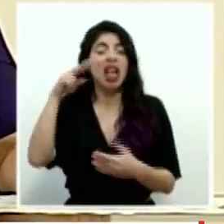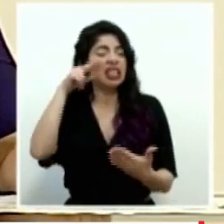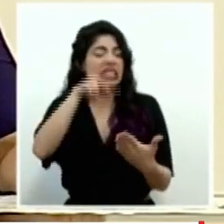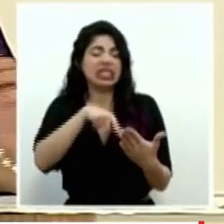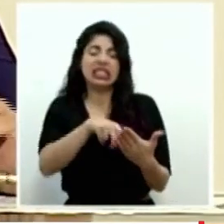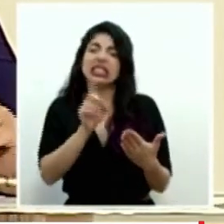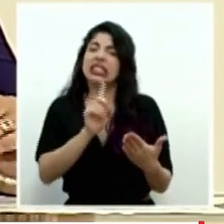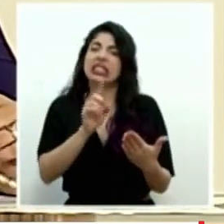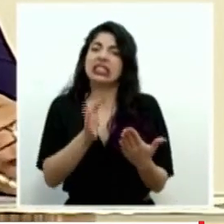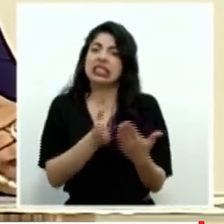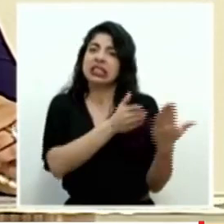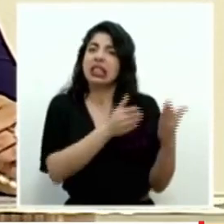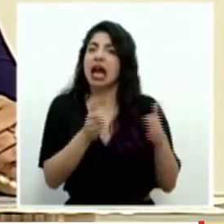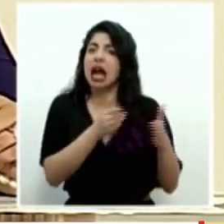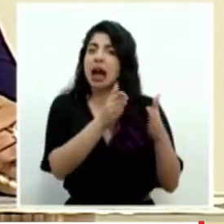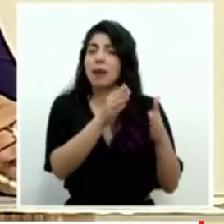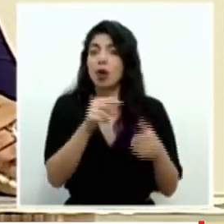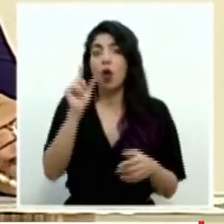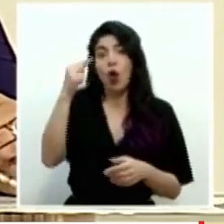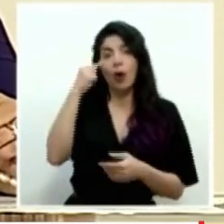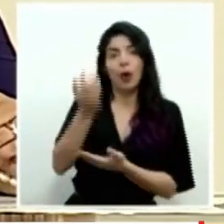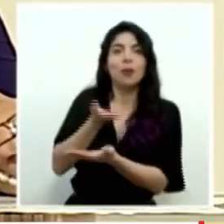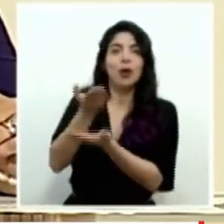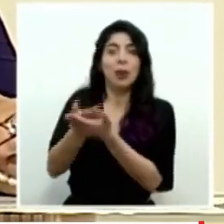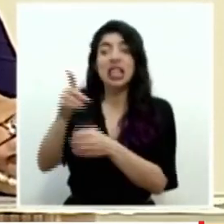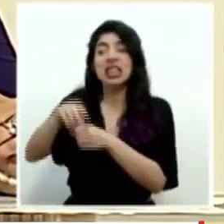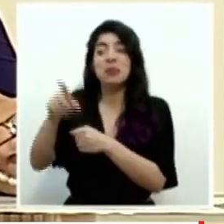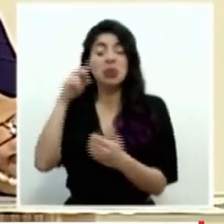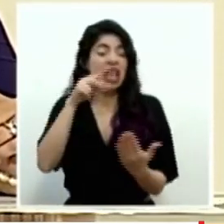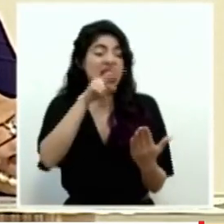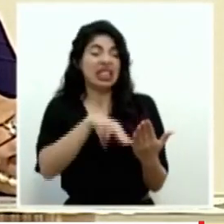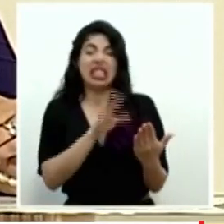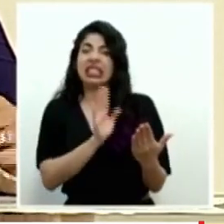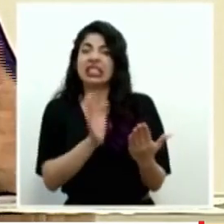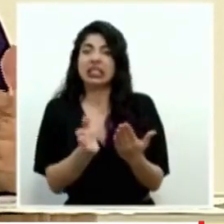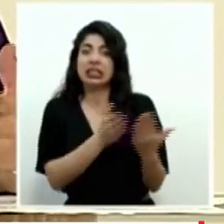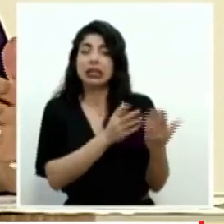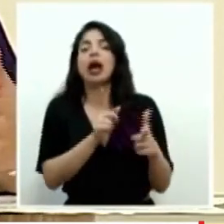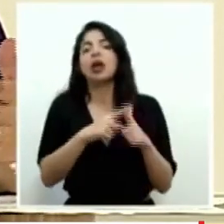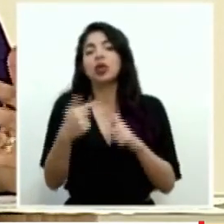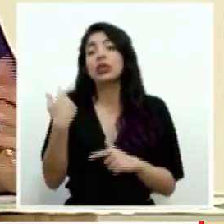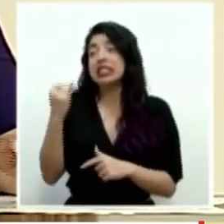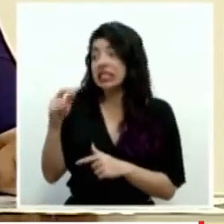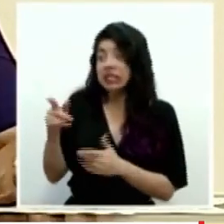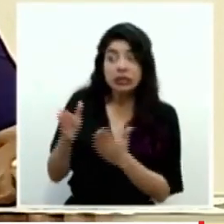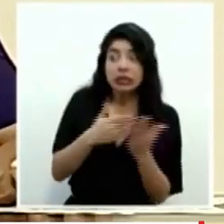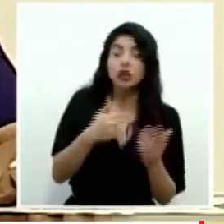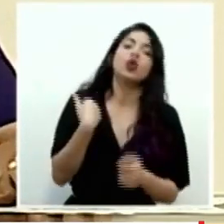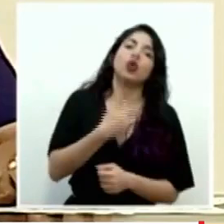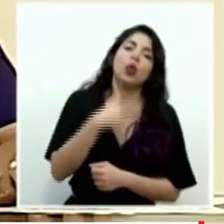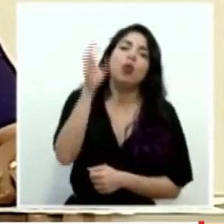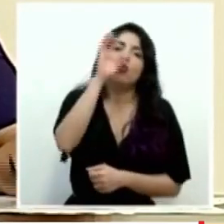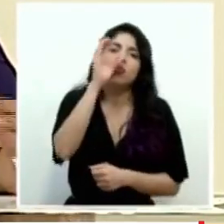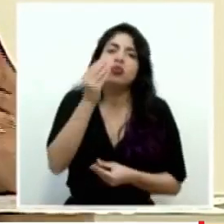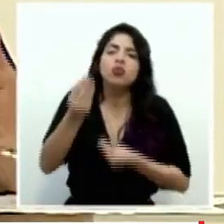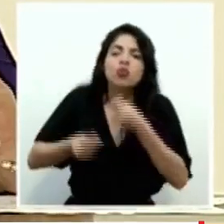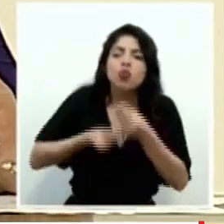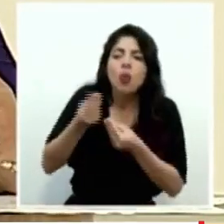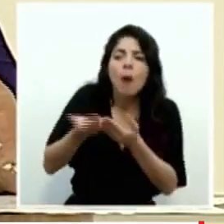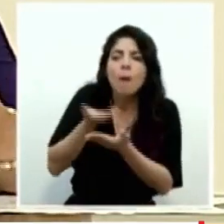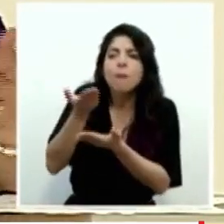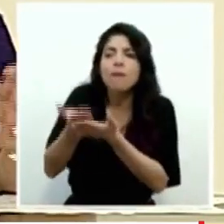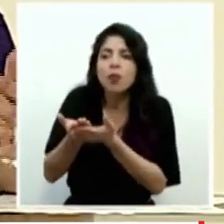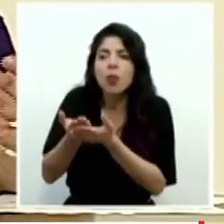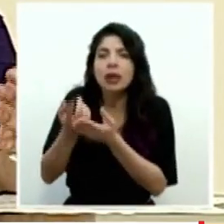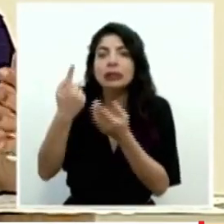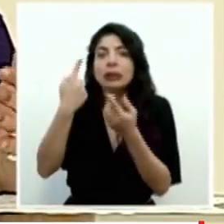diputados avanzar en esta ruta que ha propuesto el gobierno, pues entonces ahí también estaríamos buscando la manera de llegar a alguna propuesta que